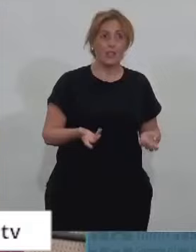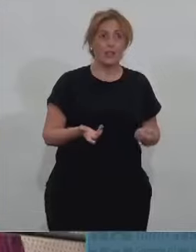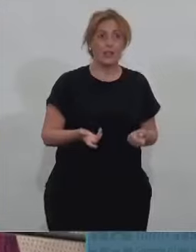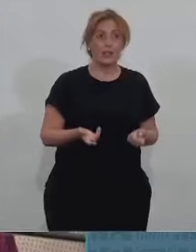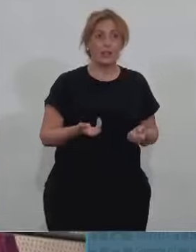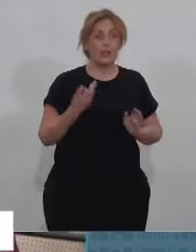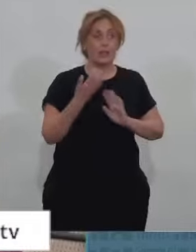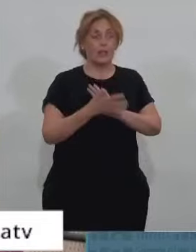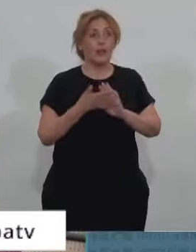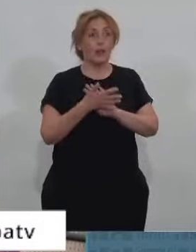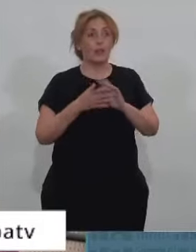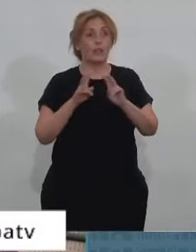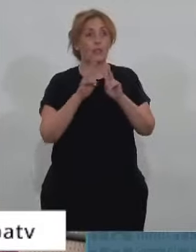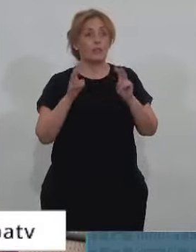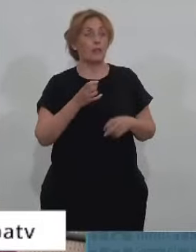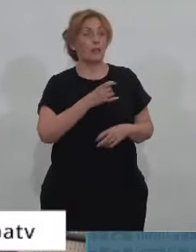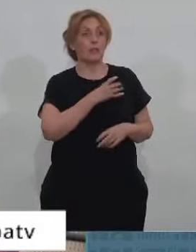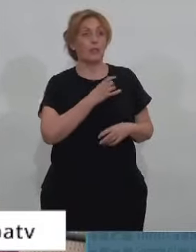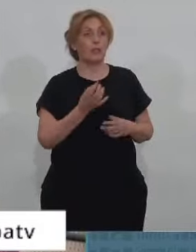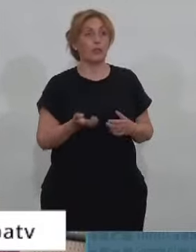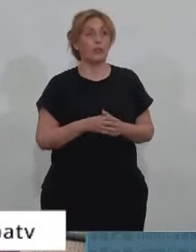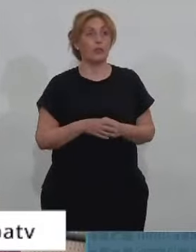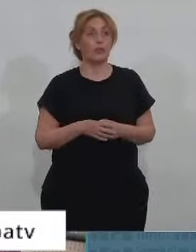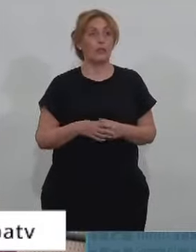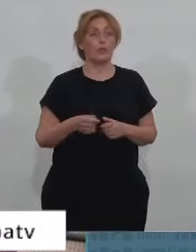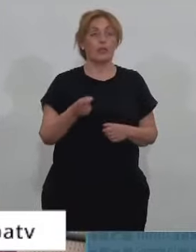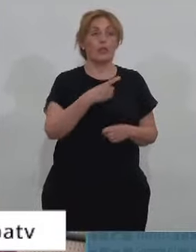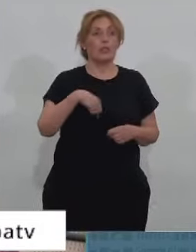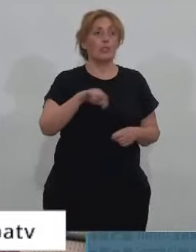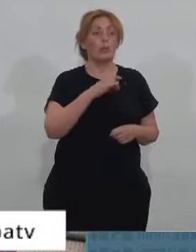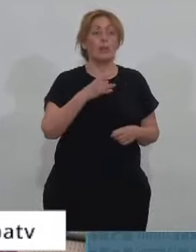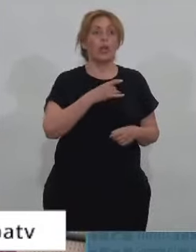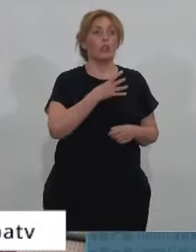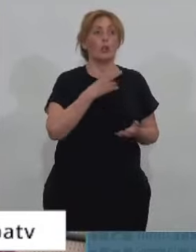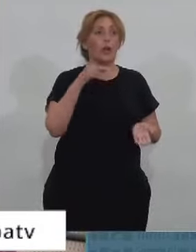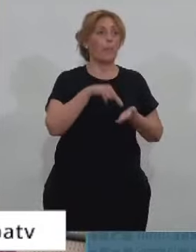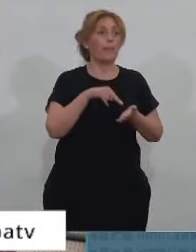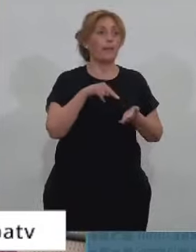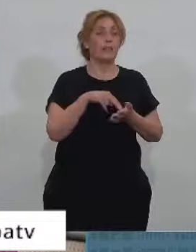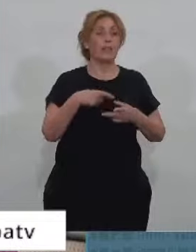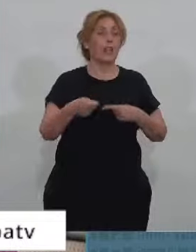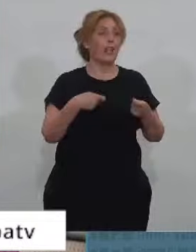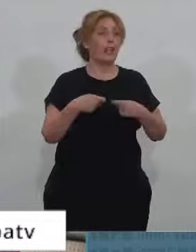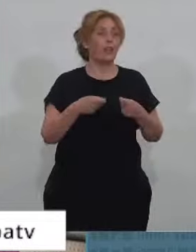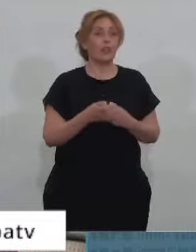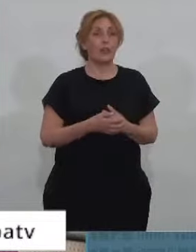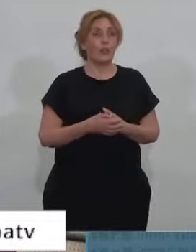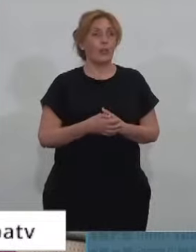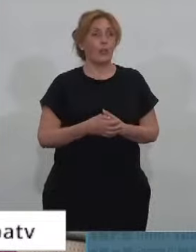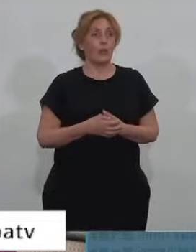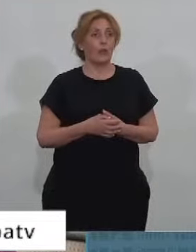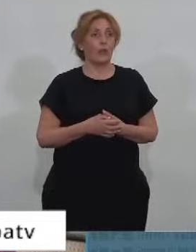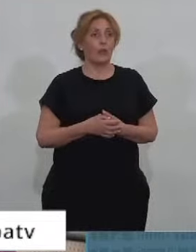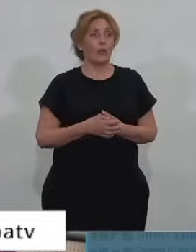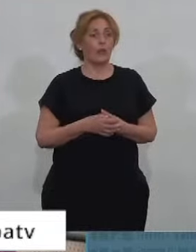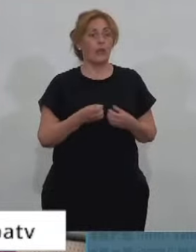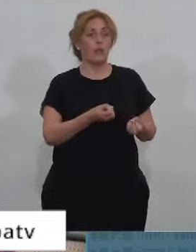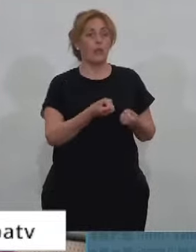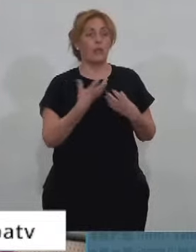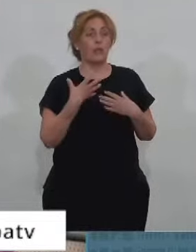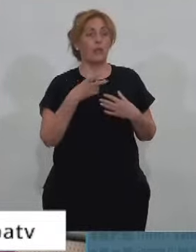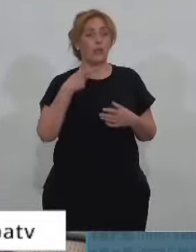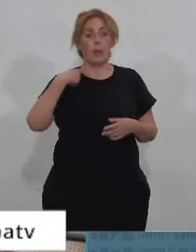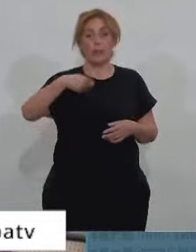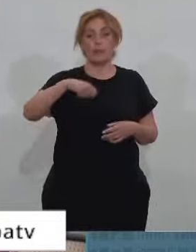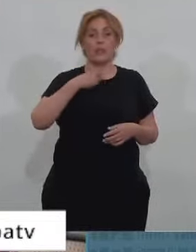los sindicatos estuvieran presentes en la negociación del mismo. Se le puso en conocimiento del presidente de la comisión y el presidente de la comisión no me dio